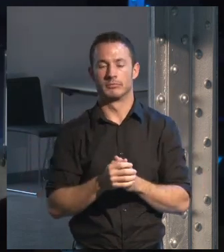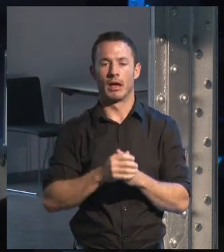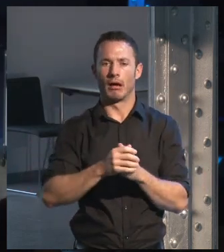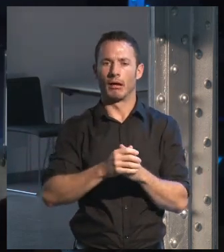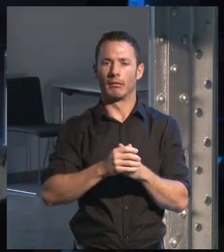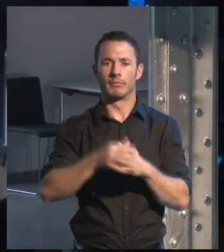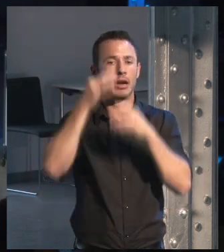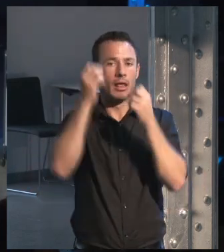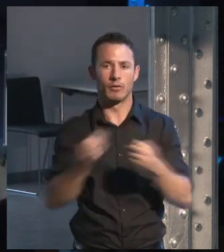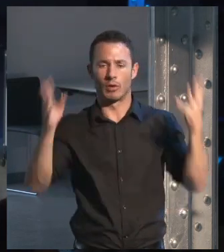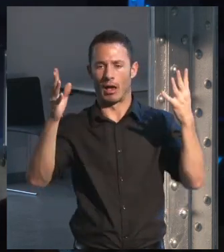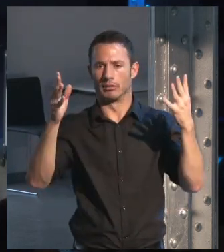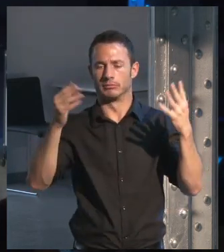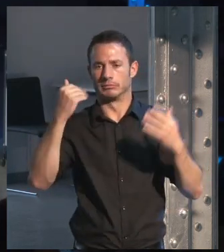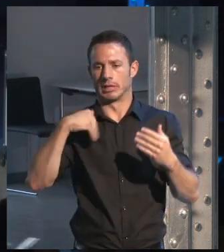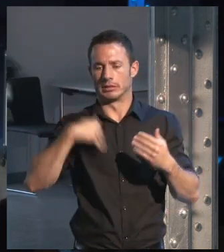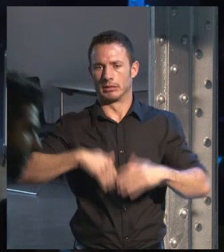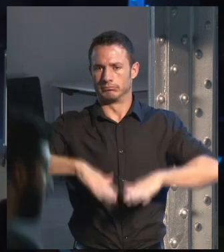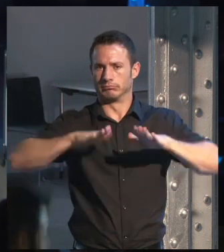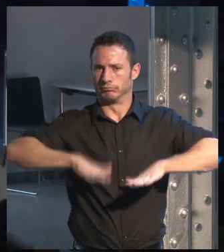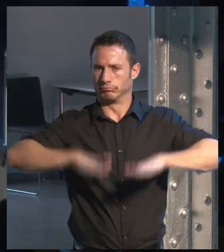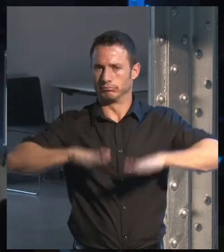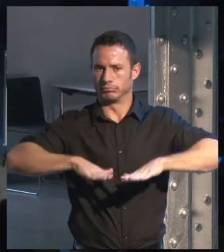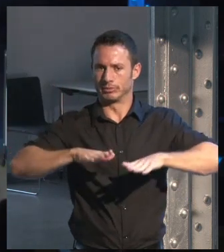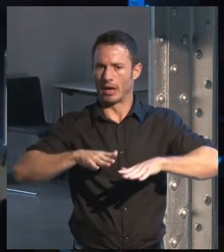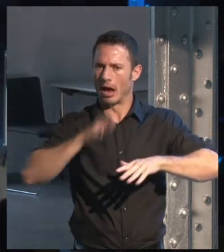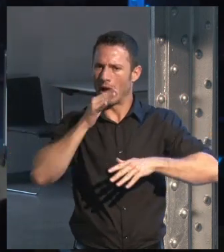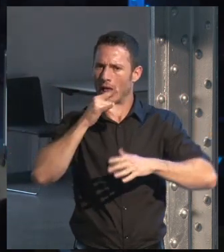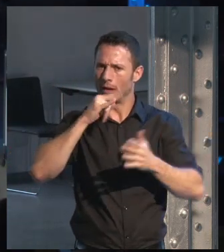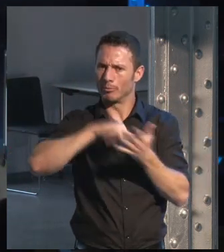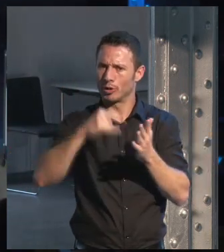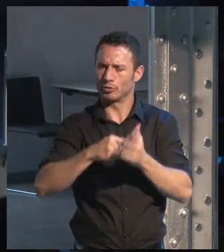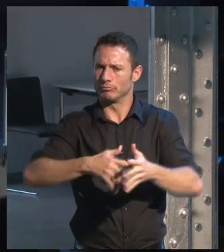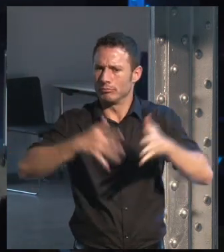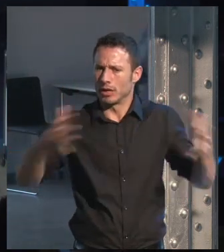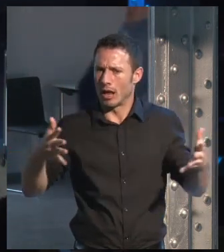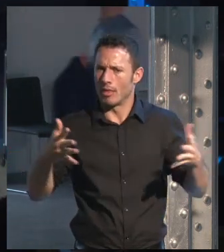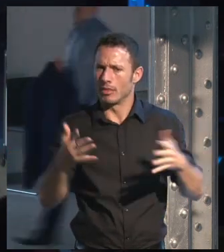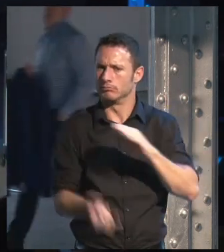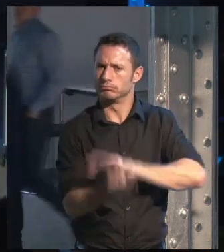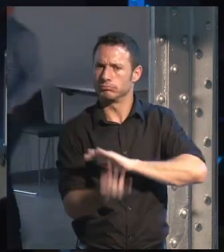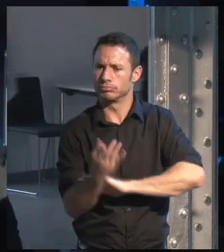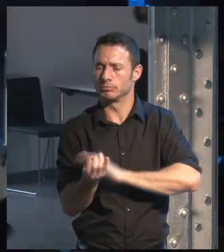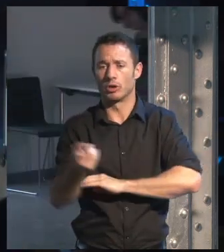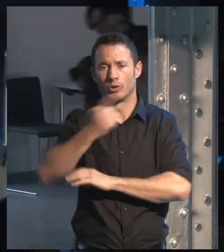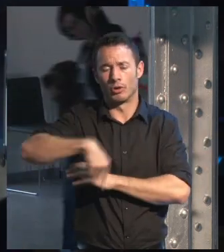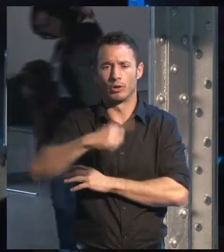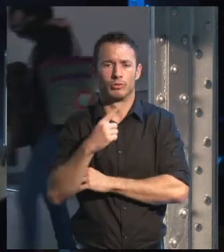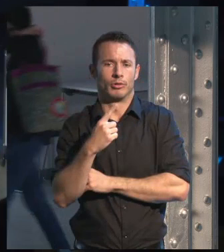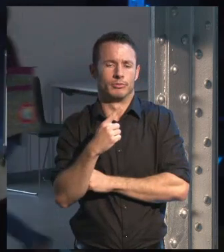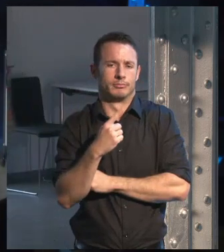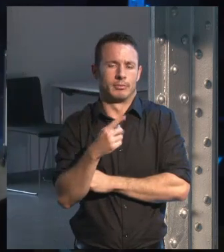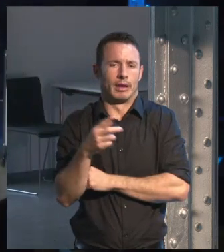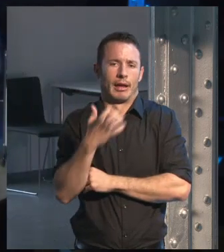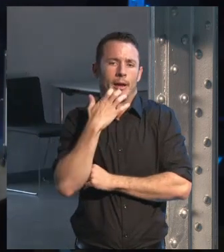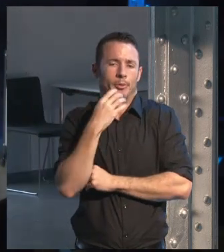para quedarse y se están haciendo ya grandes proyectos. Nosotros siempre ponemos el mismo ejemplo y nos repetimos y parecemos muy